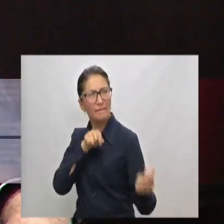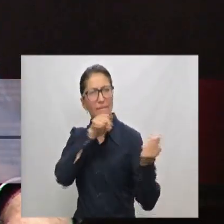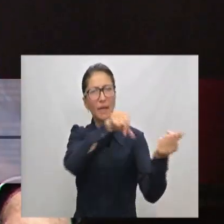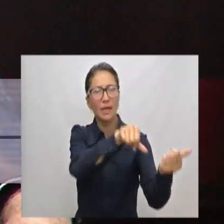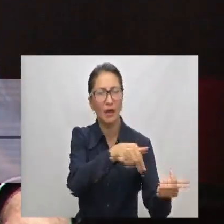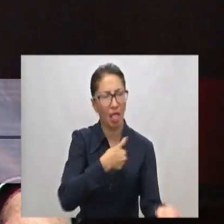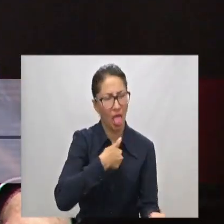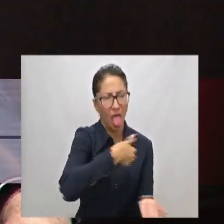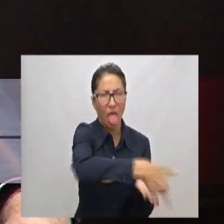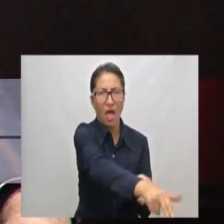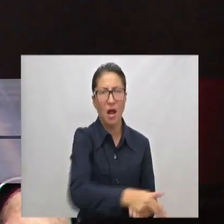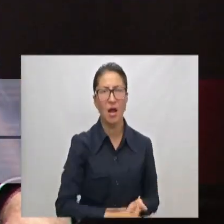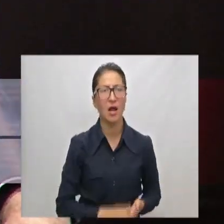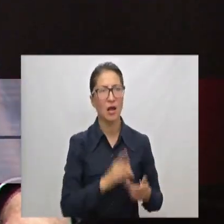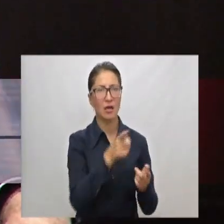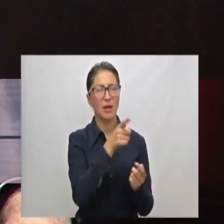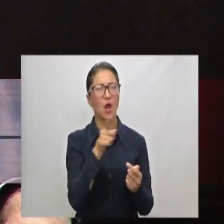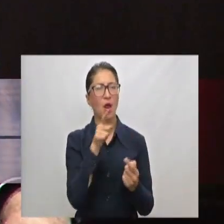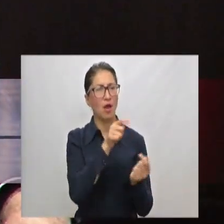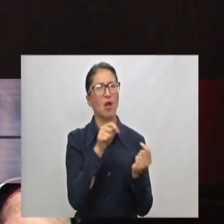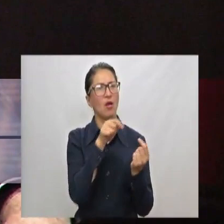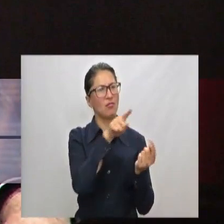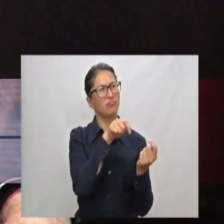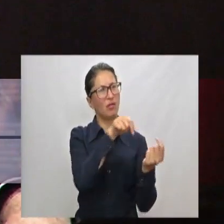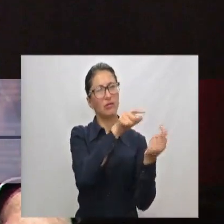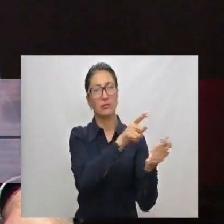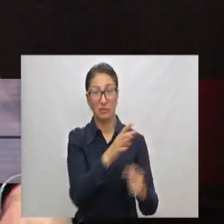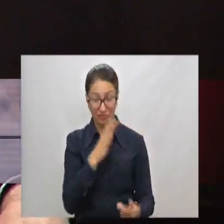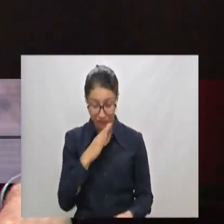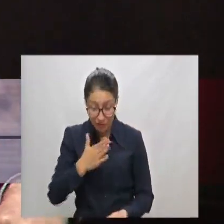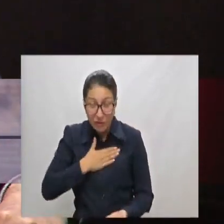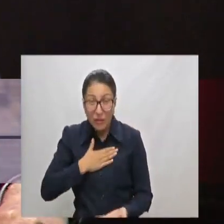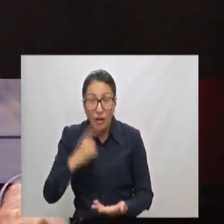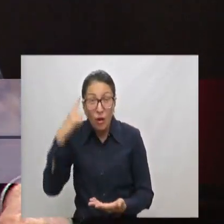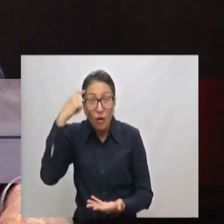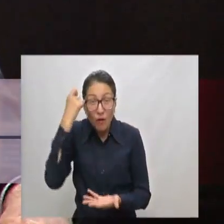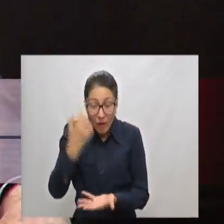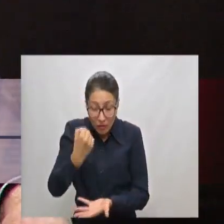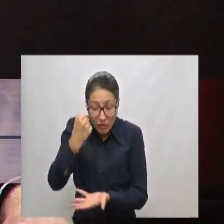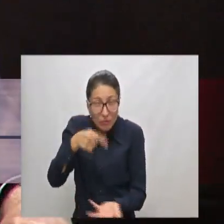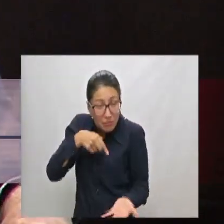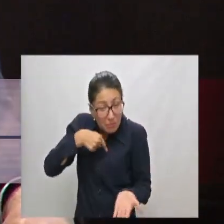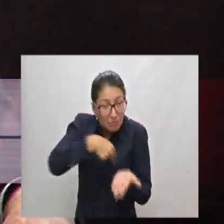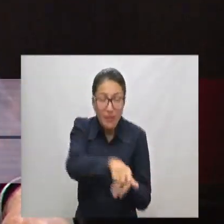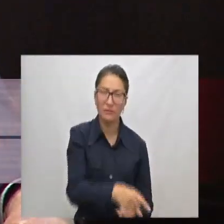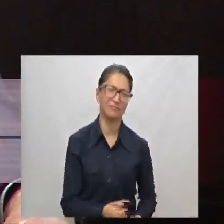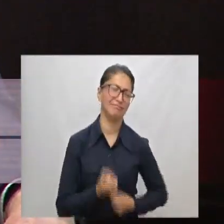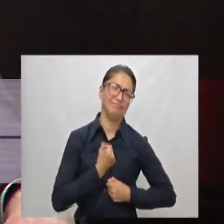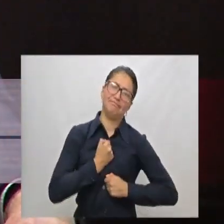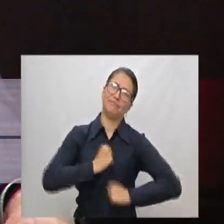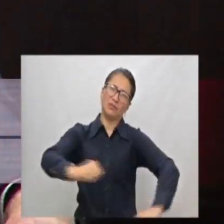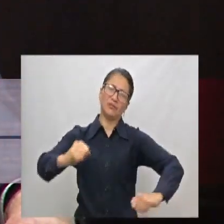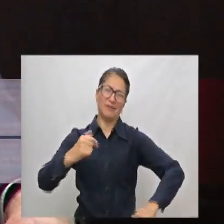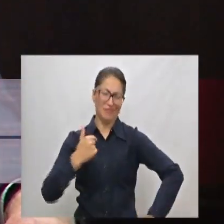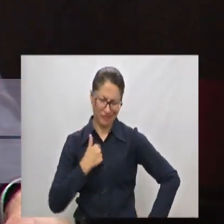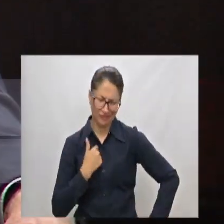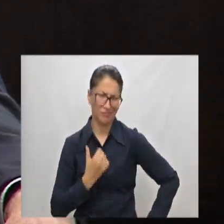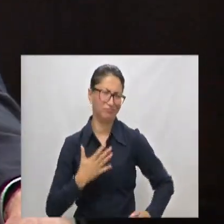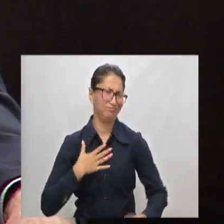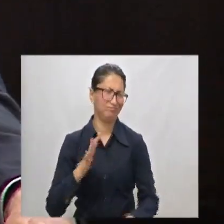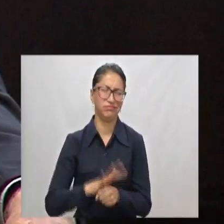que cobró Odebrecht al contratista. Eso sale de las arcas del Estado colombiano. Eso no es posible. Yo